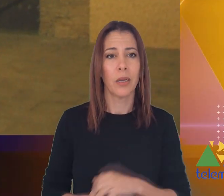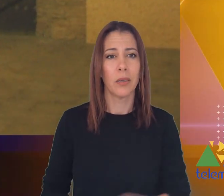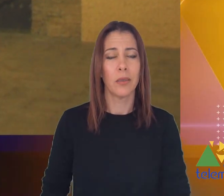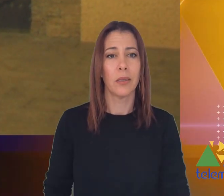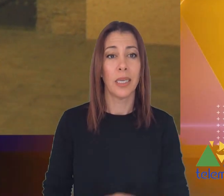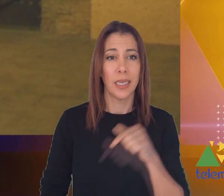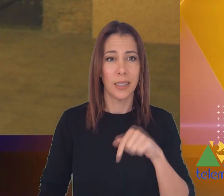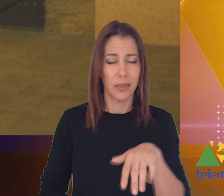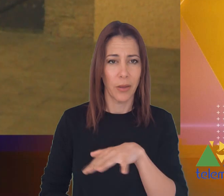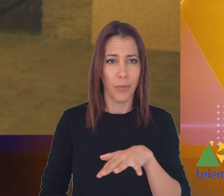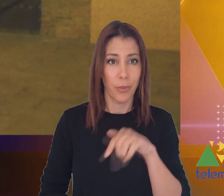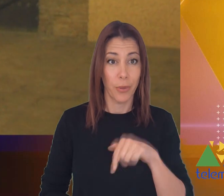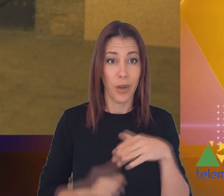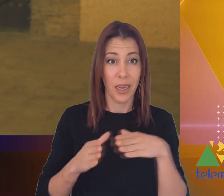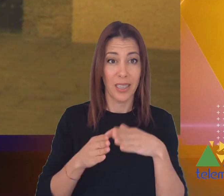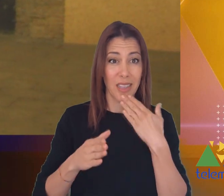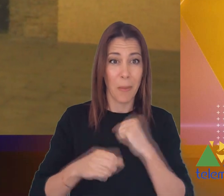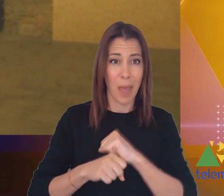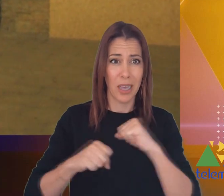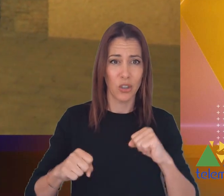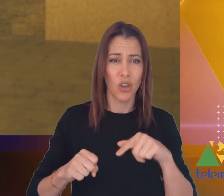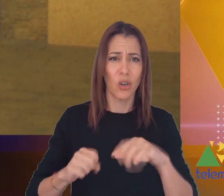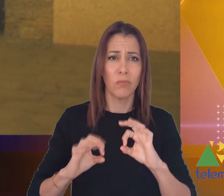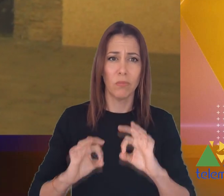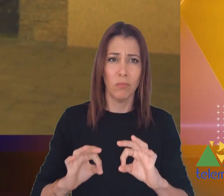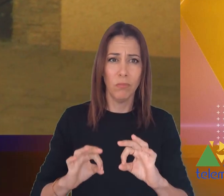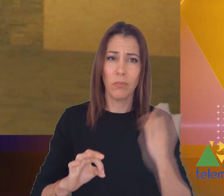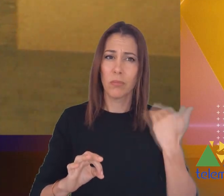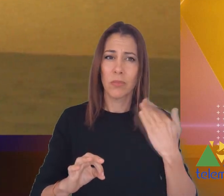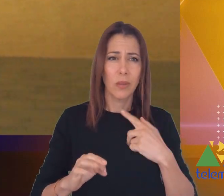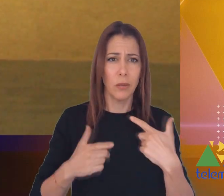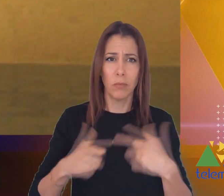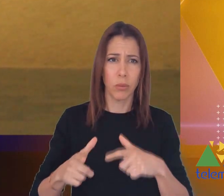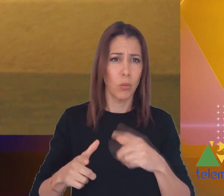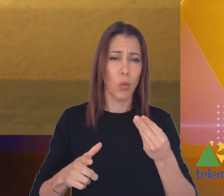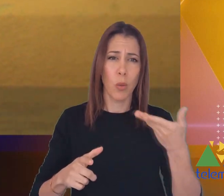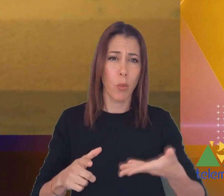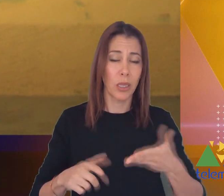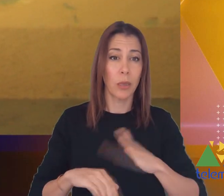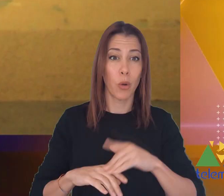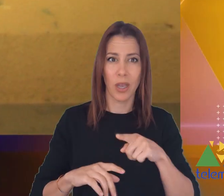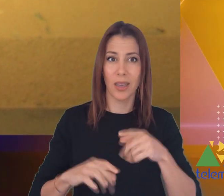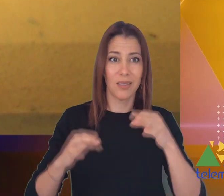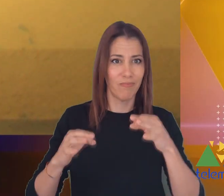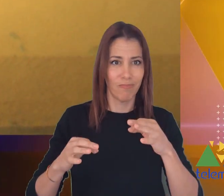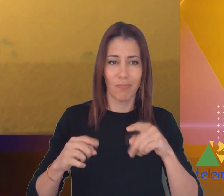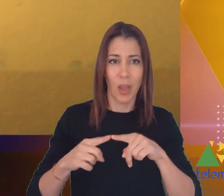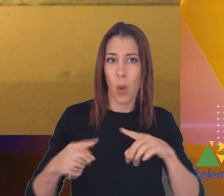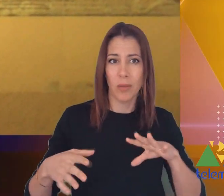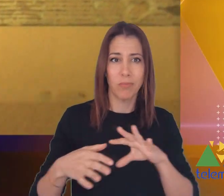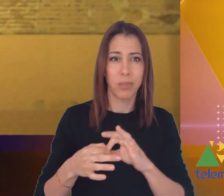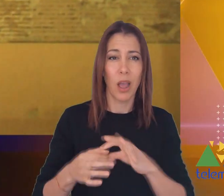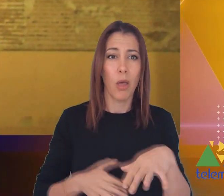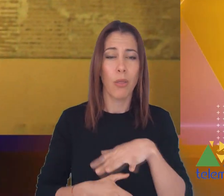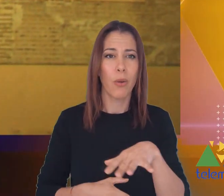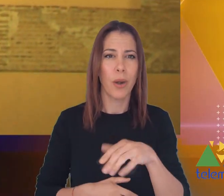Esta parte de la iglesia mayor fue una parte importante porque daba precisamente a la